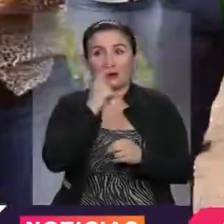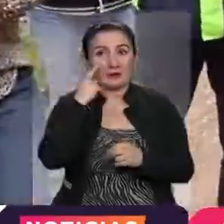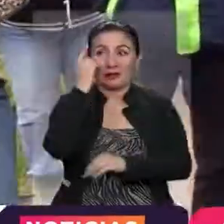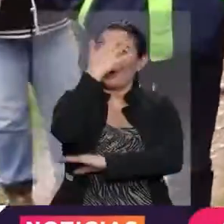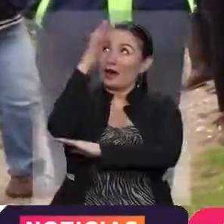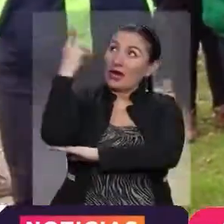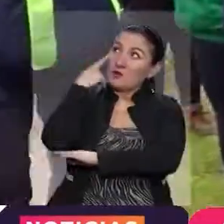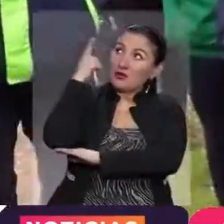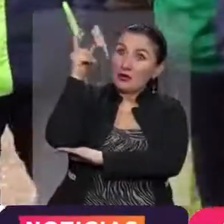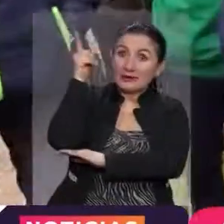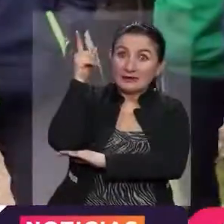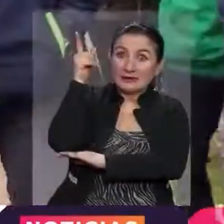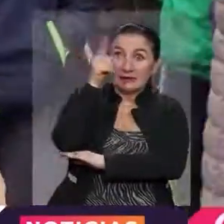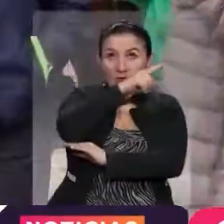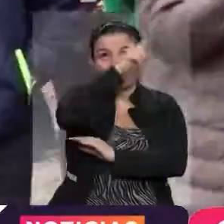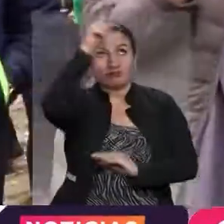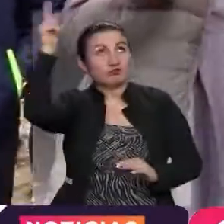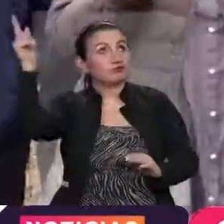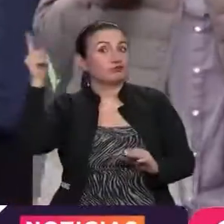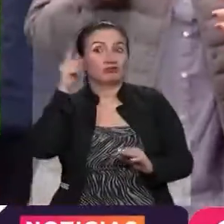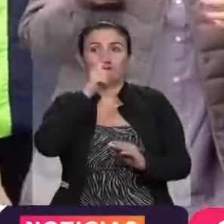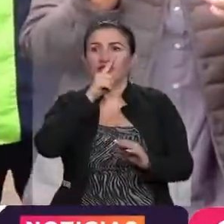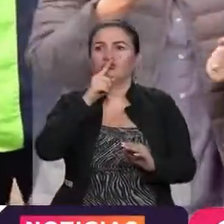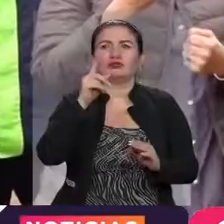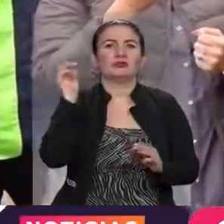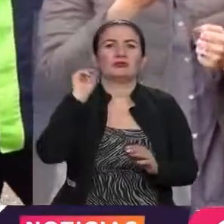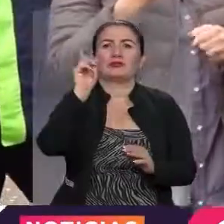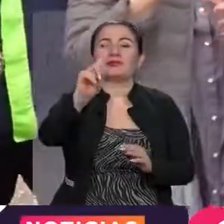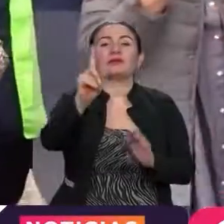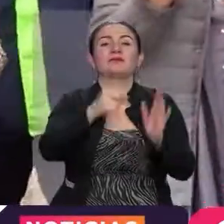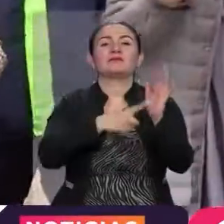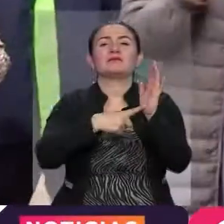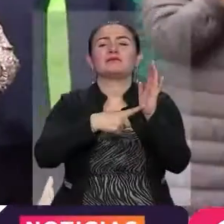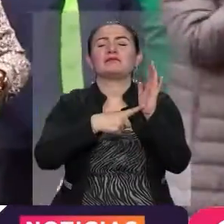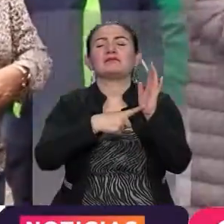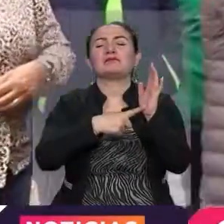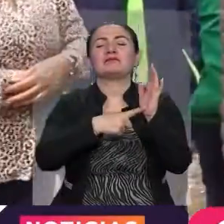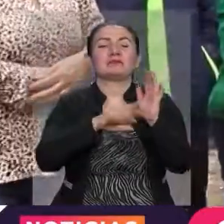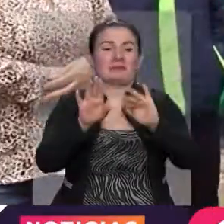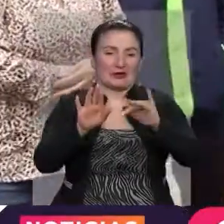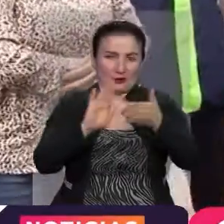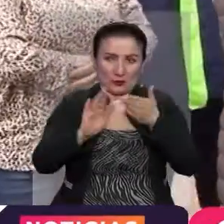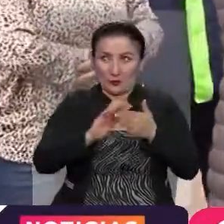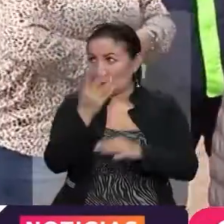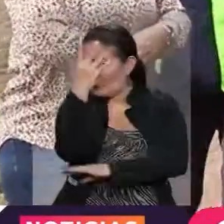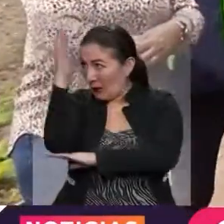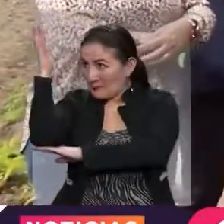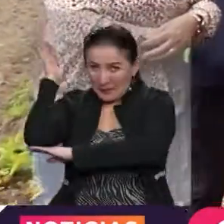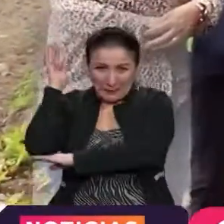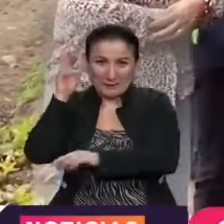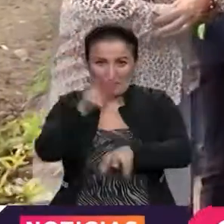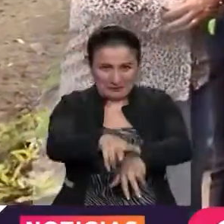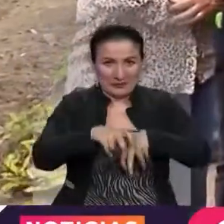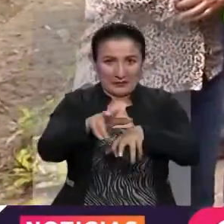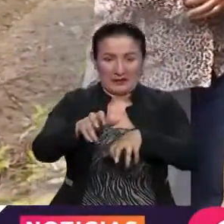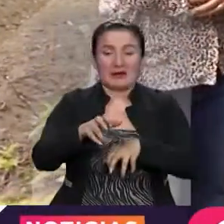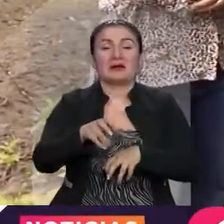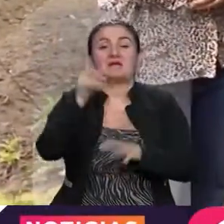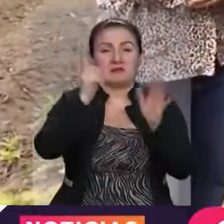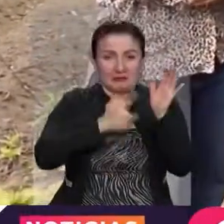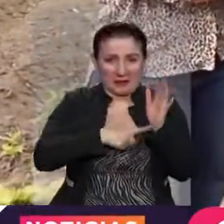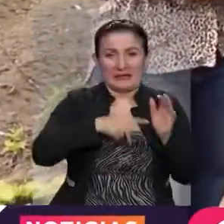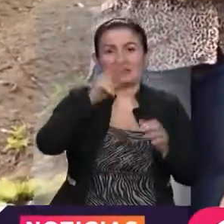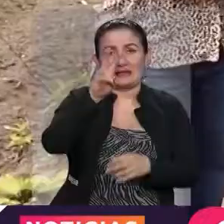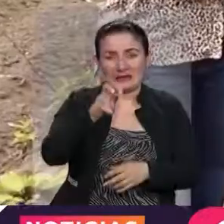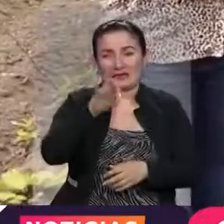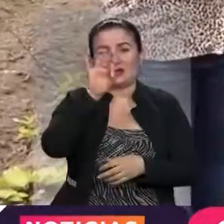que ven aquí, que están a nuestro alrededor, son más de 1.735 árboles que hemos ido sembrando con el equipo de restauración de